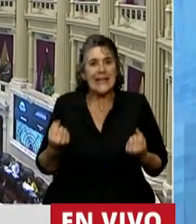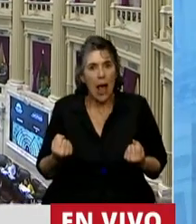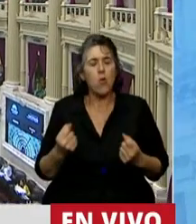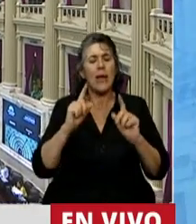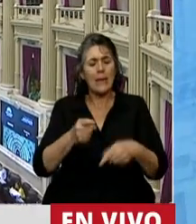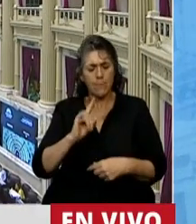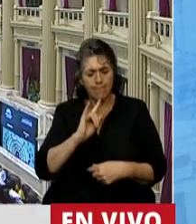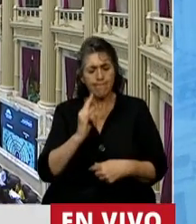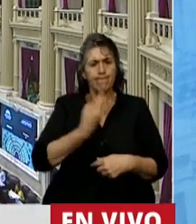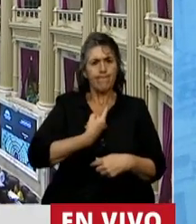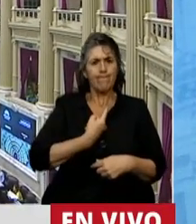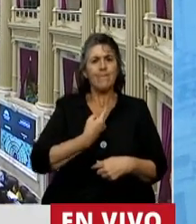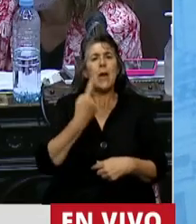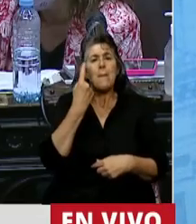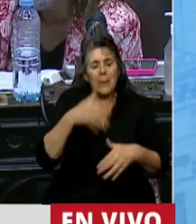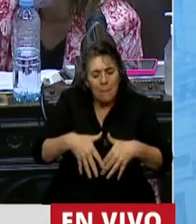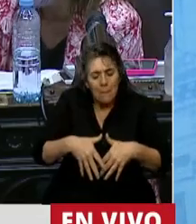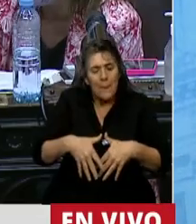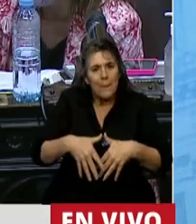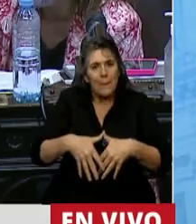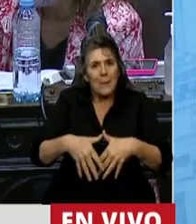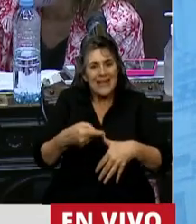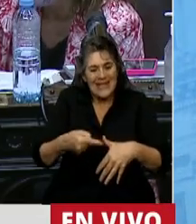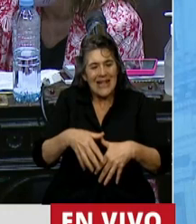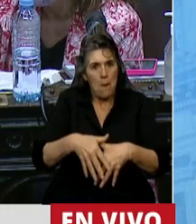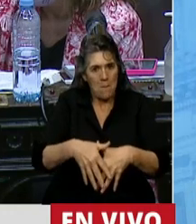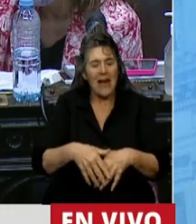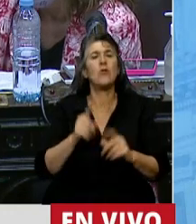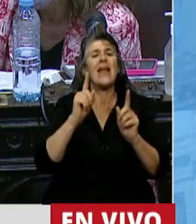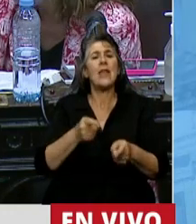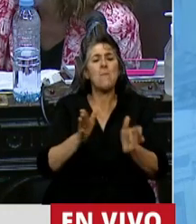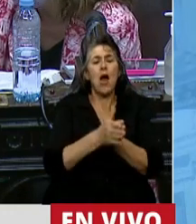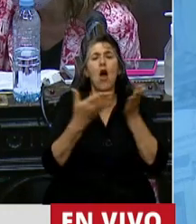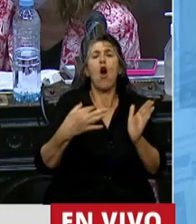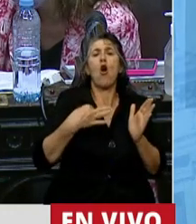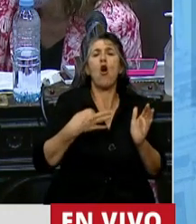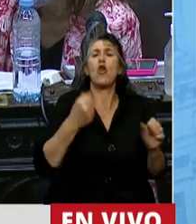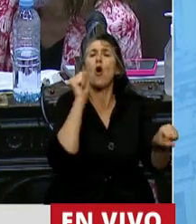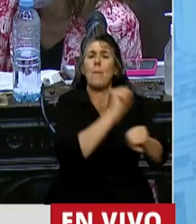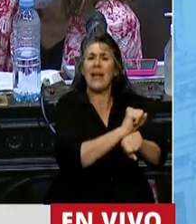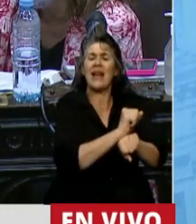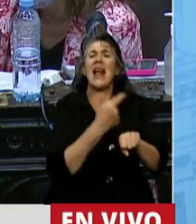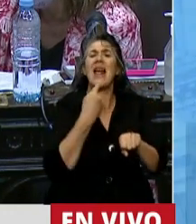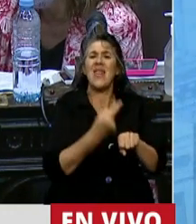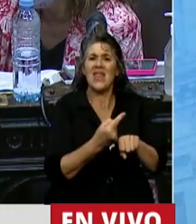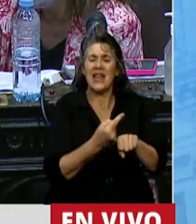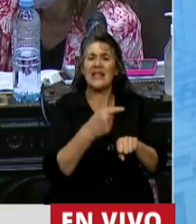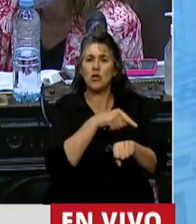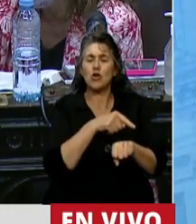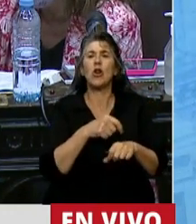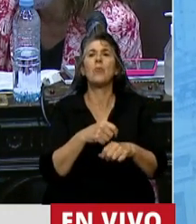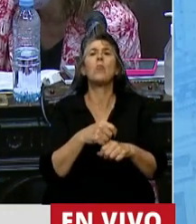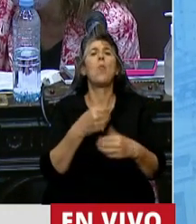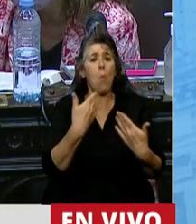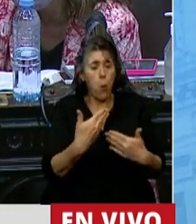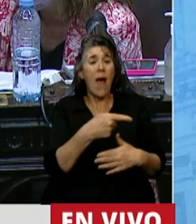de embarazo. También lo dice nuestro Código Penal hace más de 100 años cuando establece causales de excepción de despenalización del